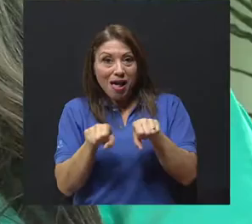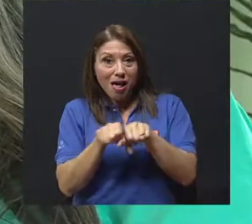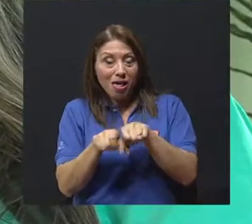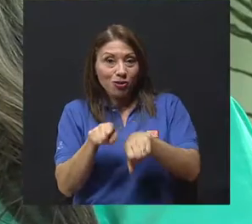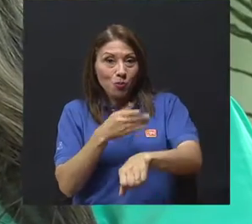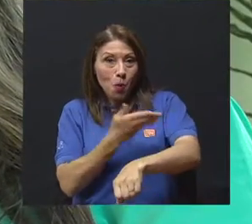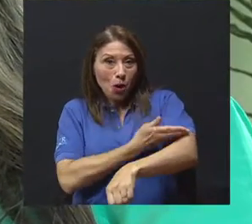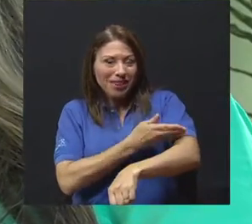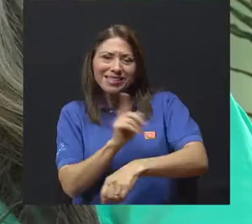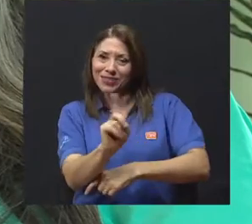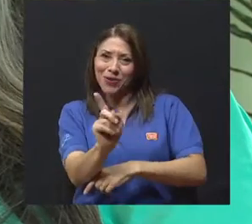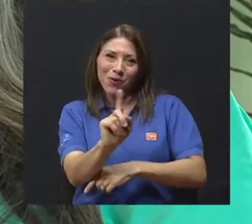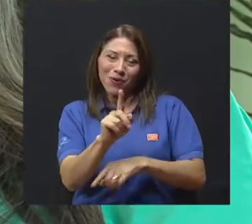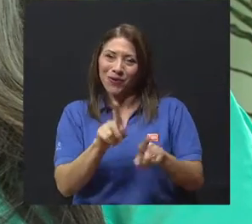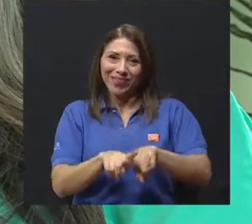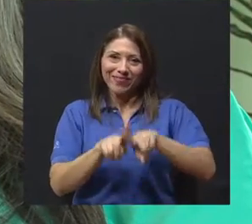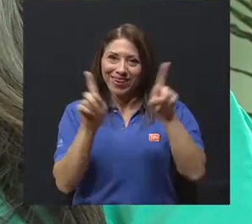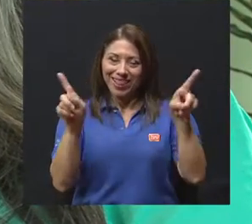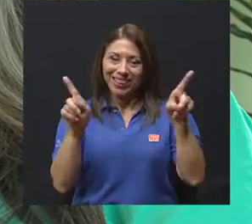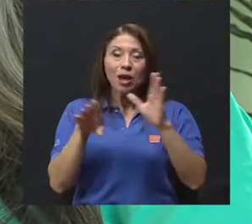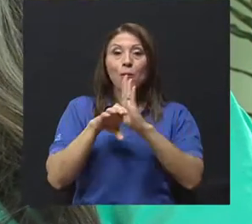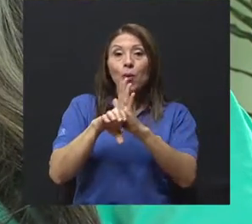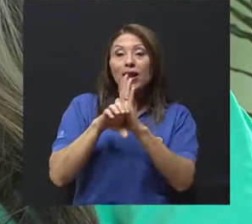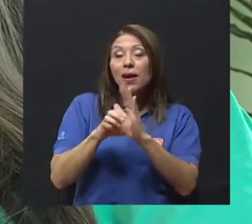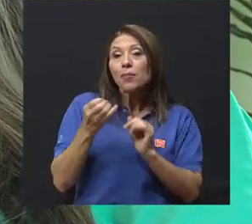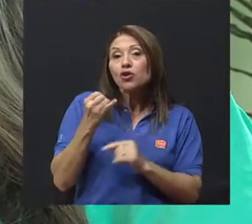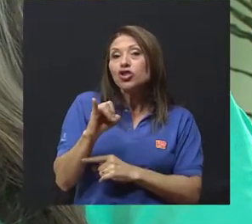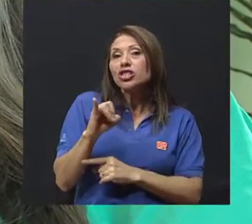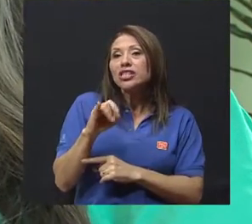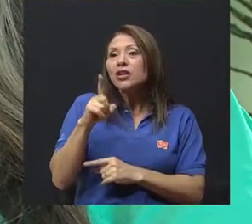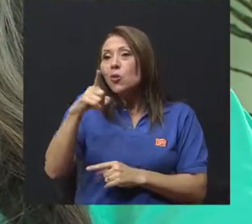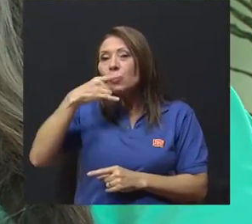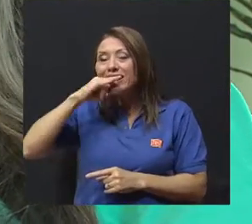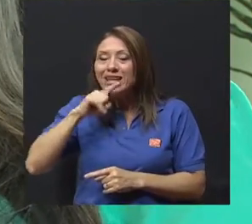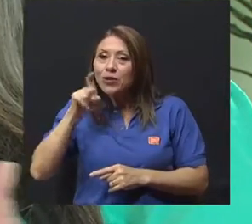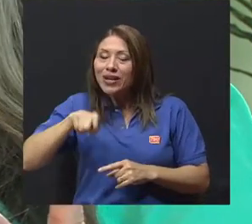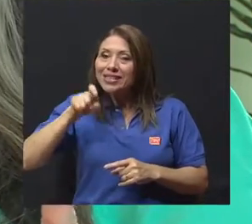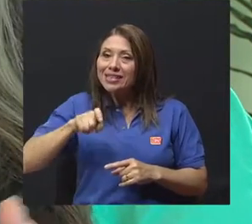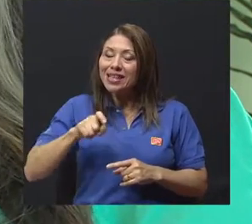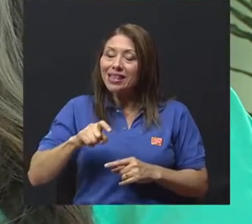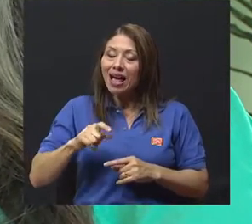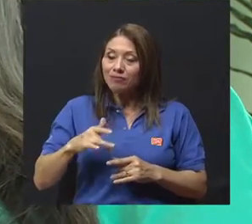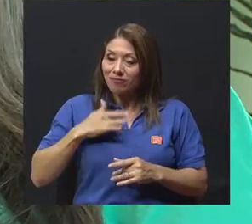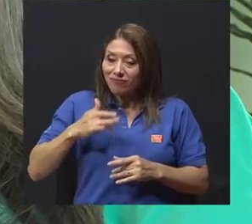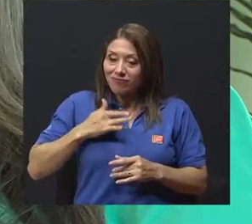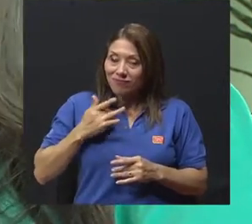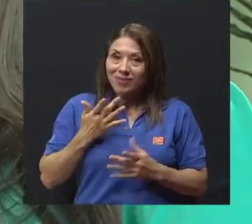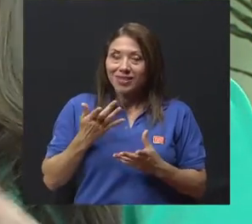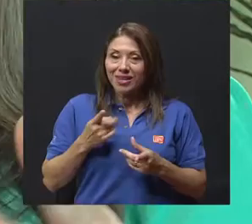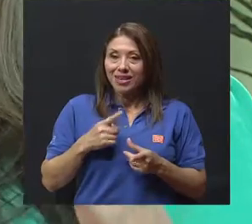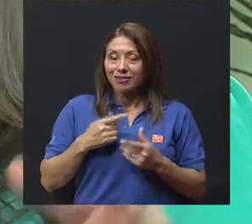es por ejemplo si un chico necesitamos exponerlo a toda la parte sensorial entonces va